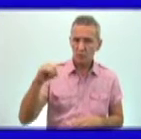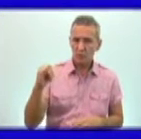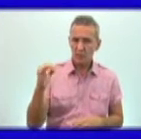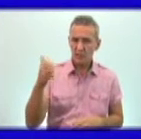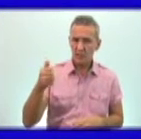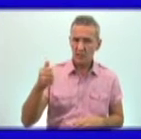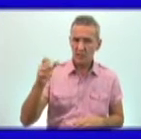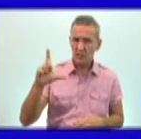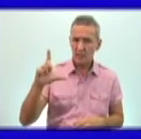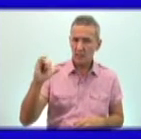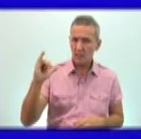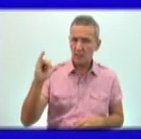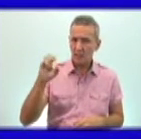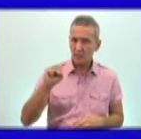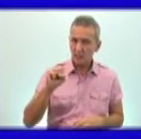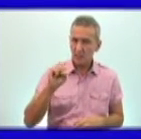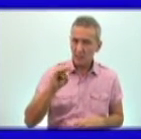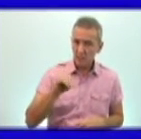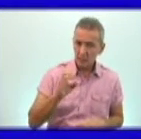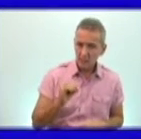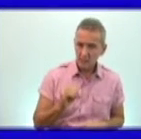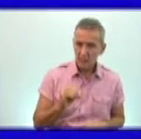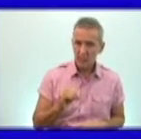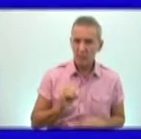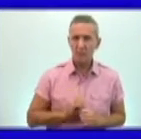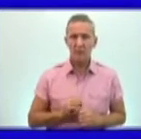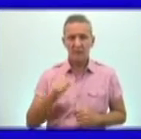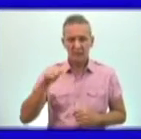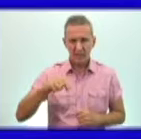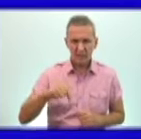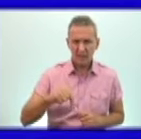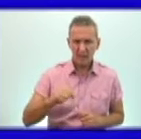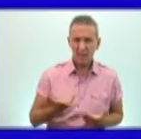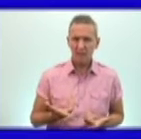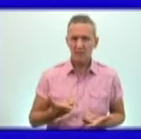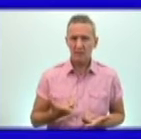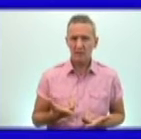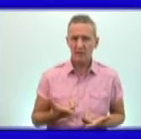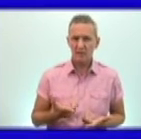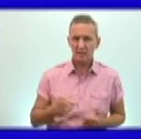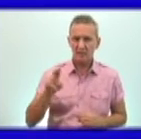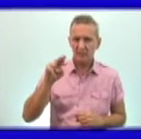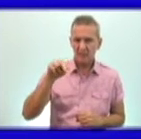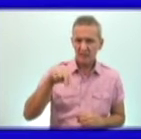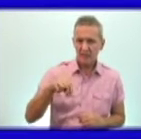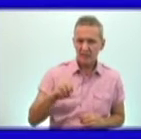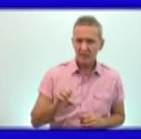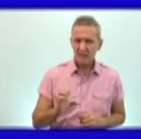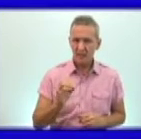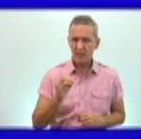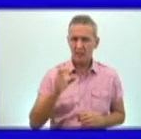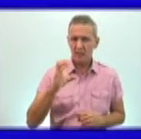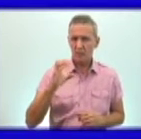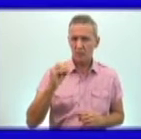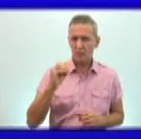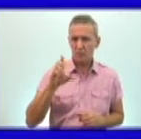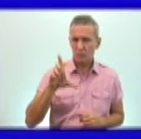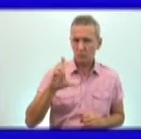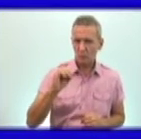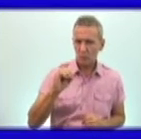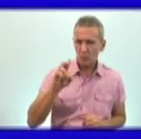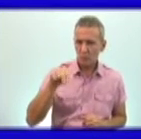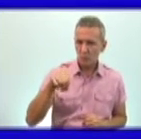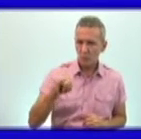pensamiento? ¿Por qué el capitalismo es la exacerbación del egoísmo individual? Porque es el imperio de la irracionalidad. Y vean el concepto,